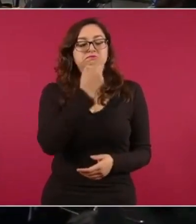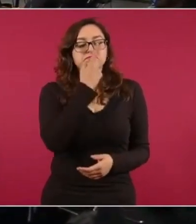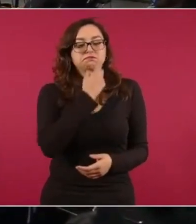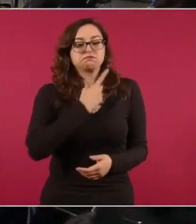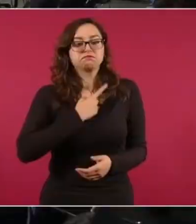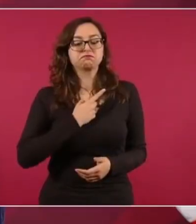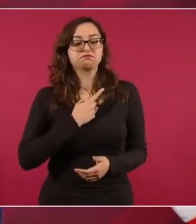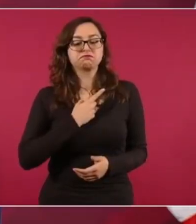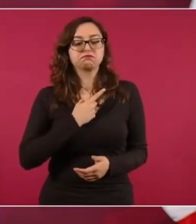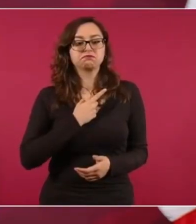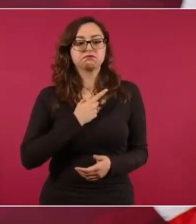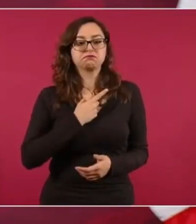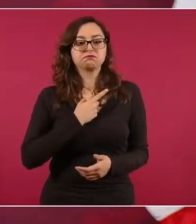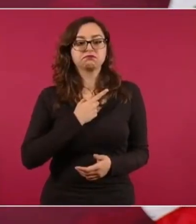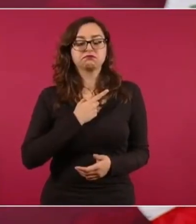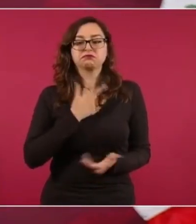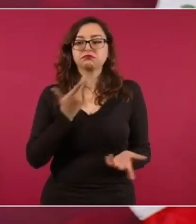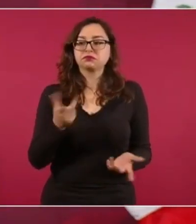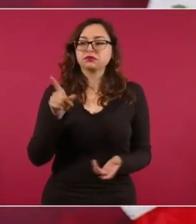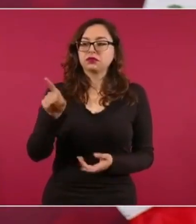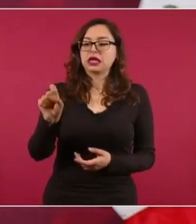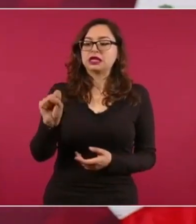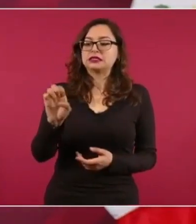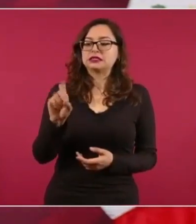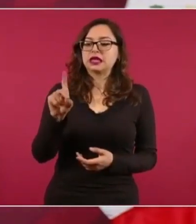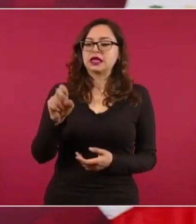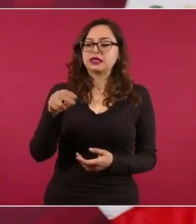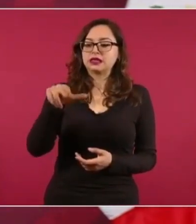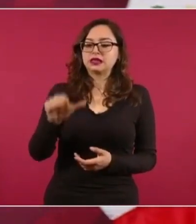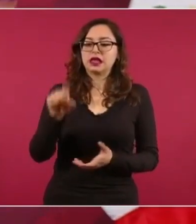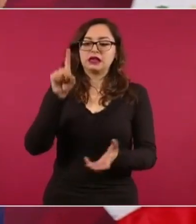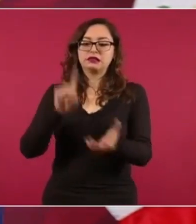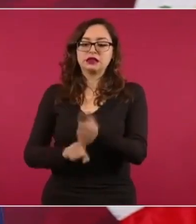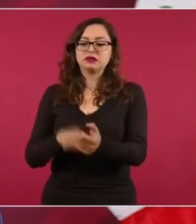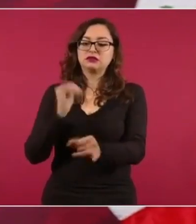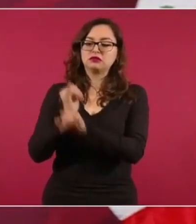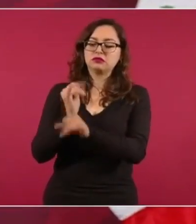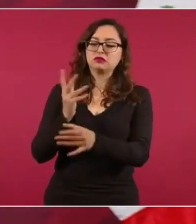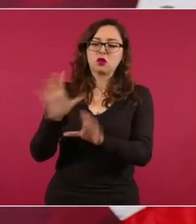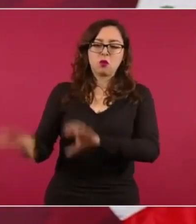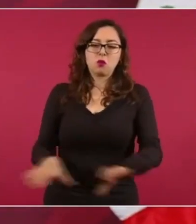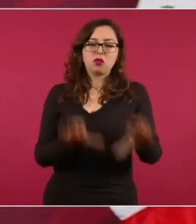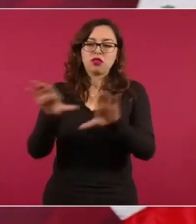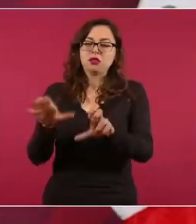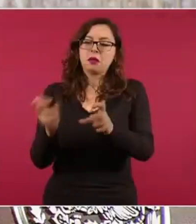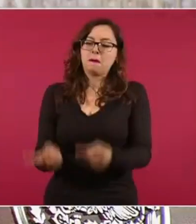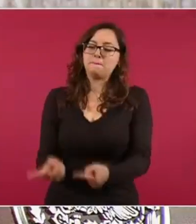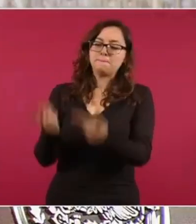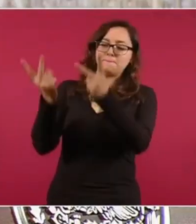denuncia sobre el hackeo, pues no.